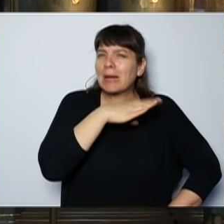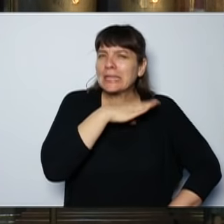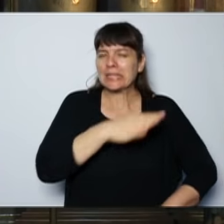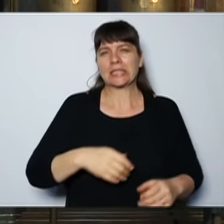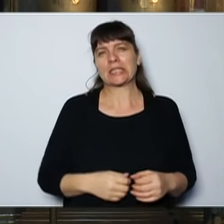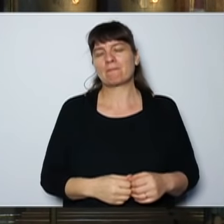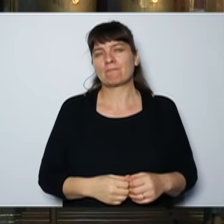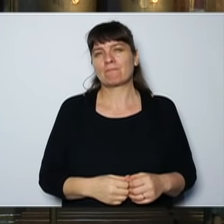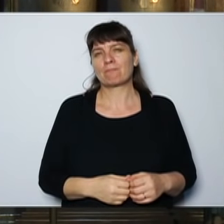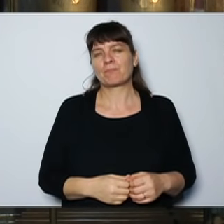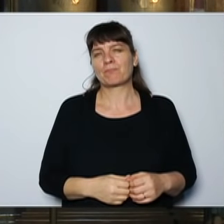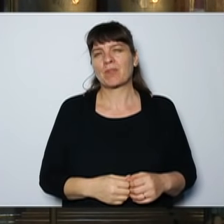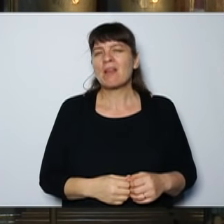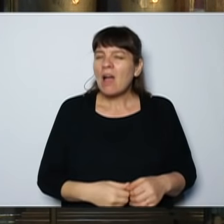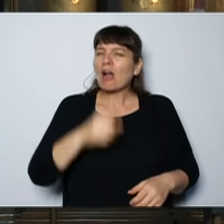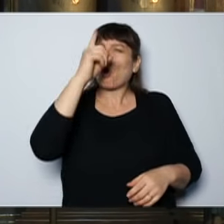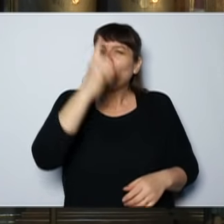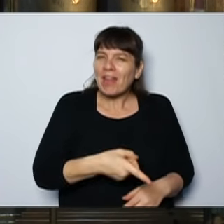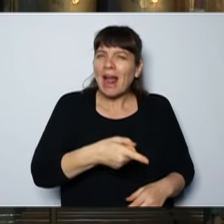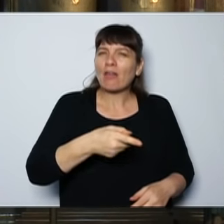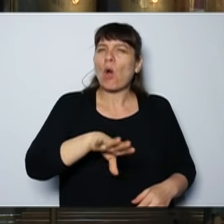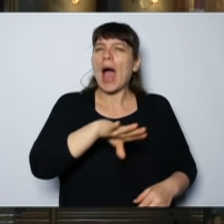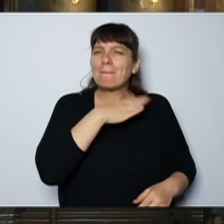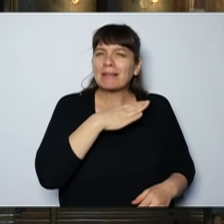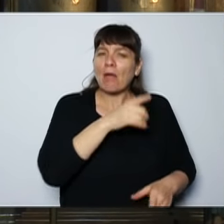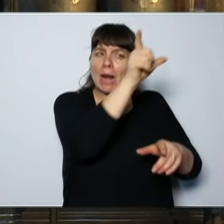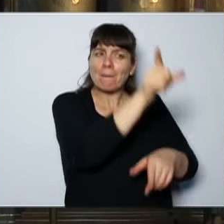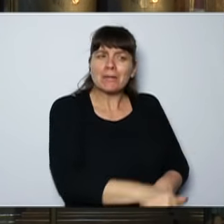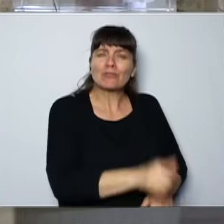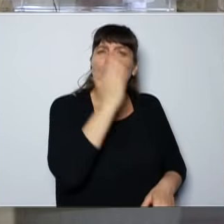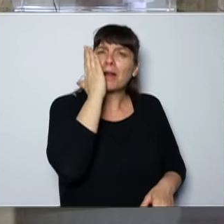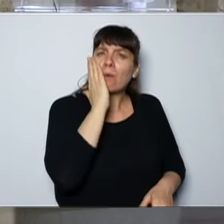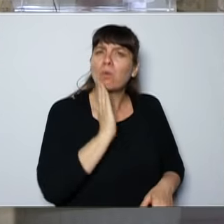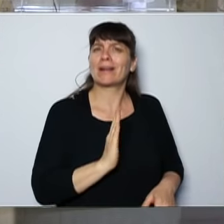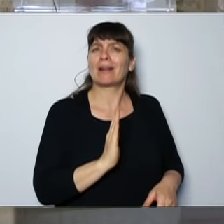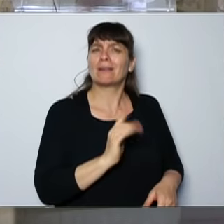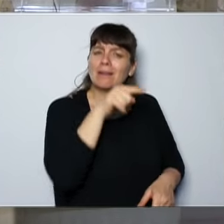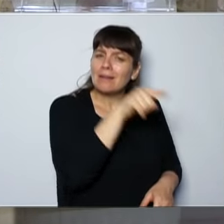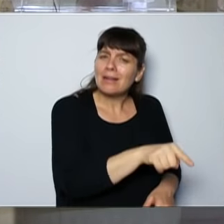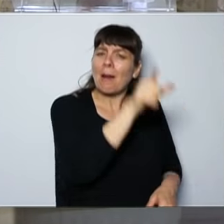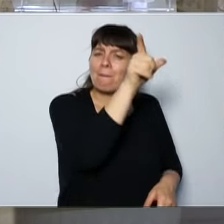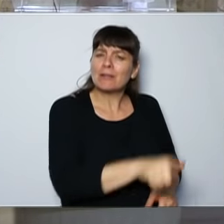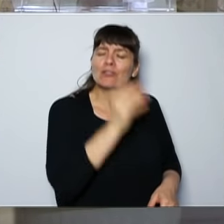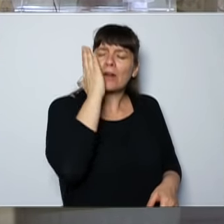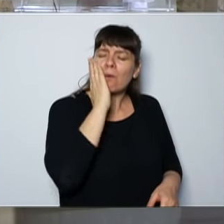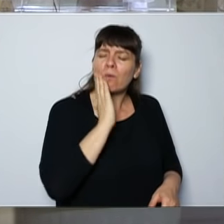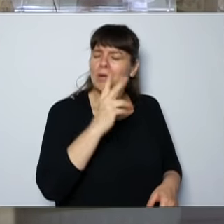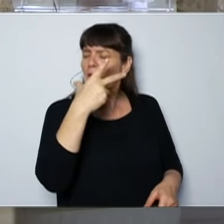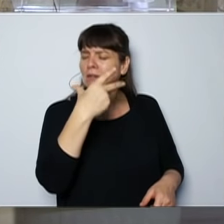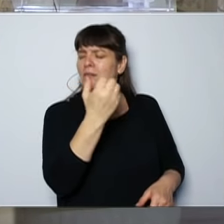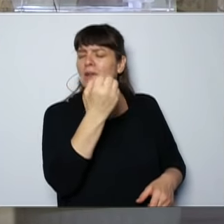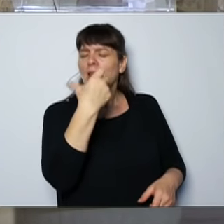matanza. Han condenado y han matado al justo, sin que él les opusiera